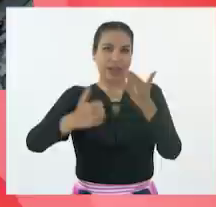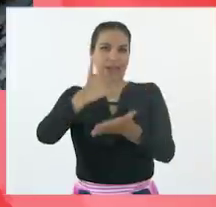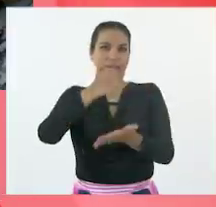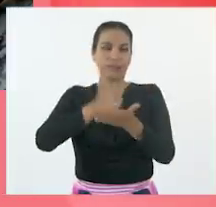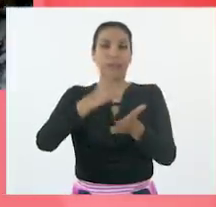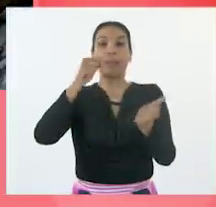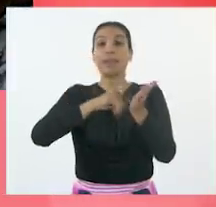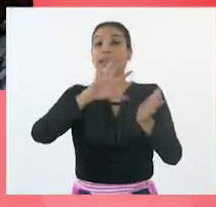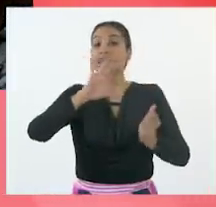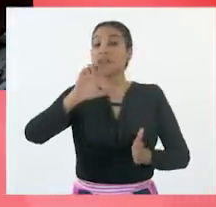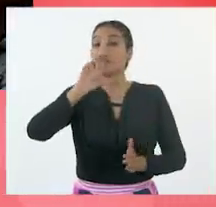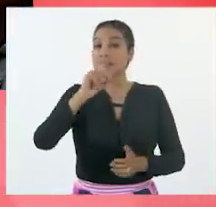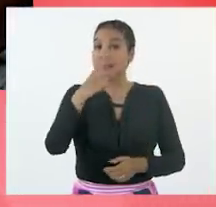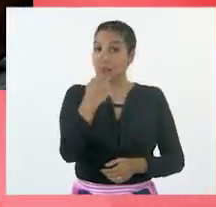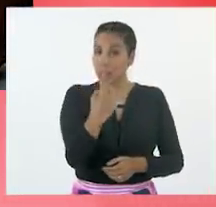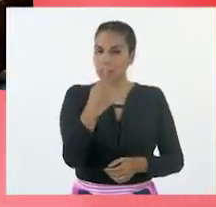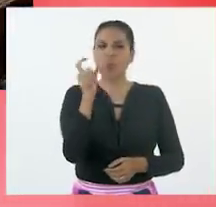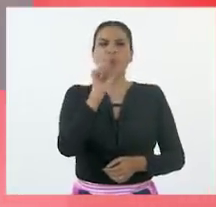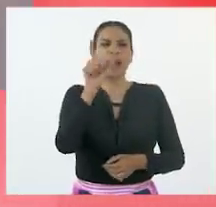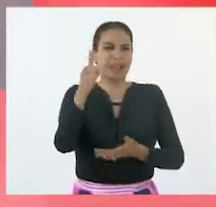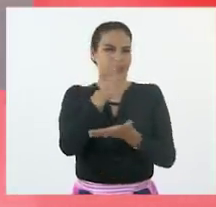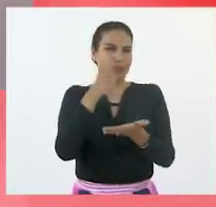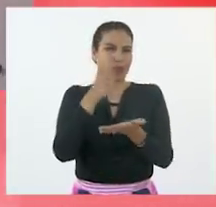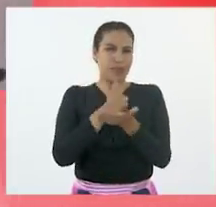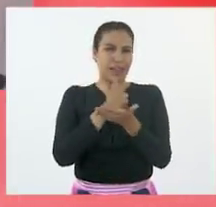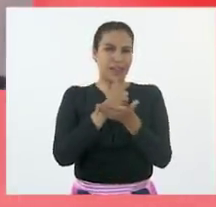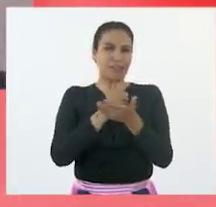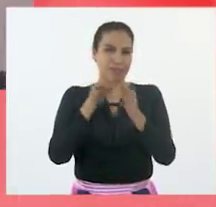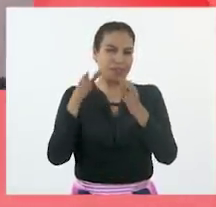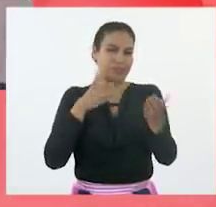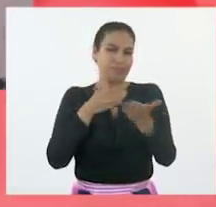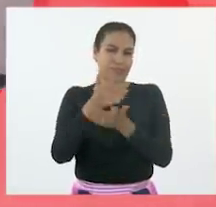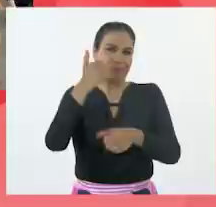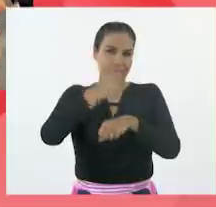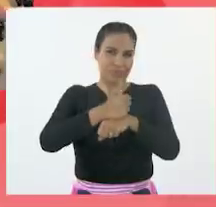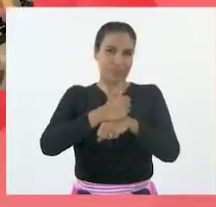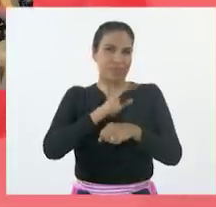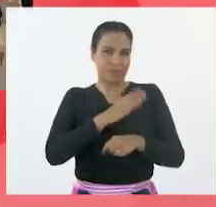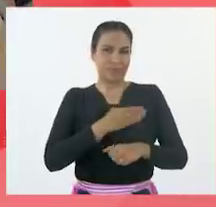data de 1531, cuando la ciudad fue fundada.